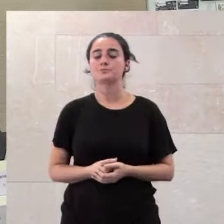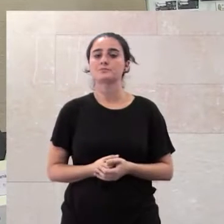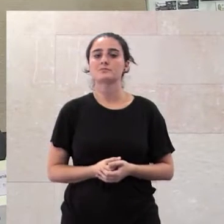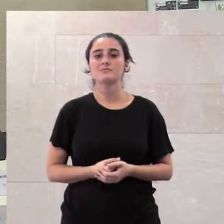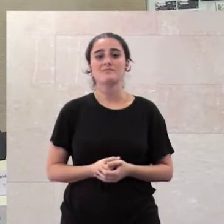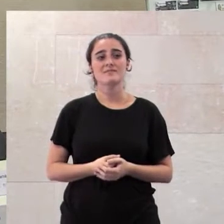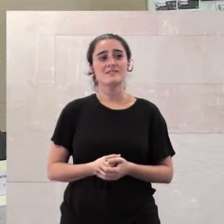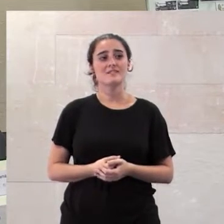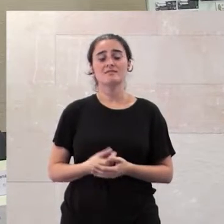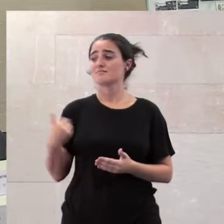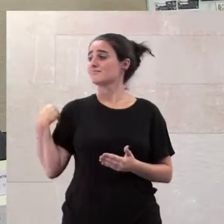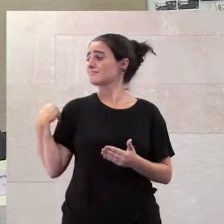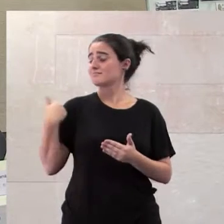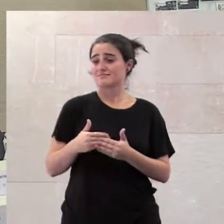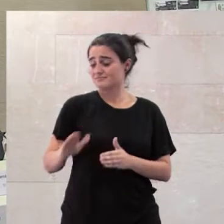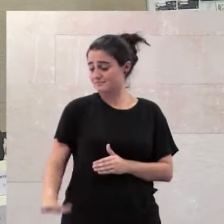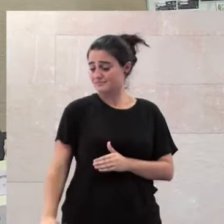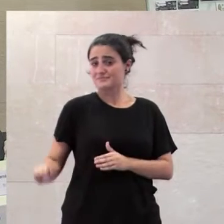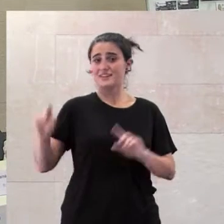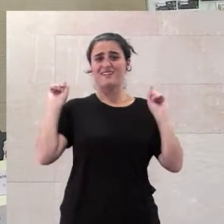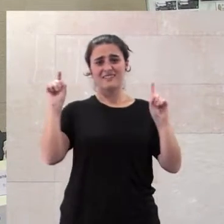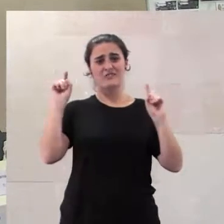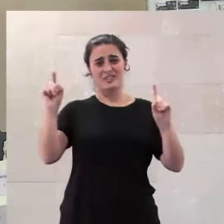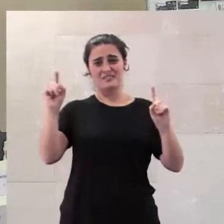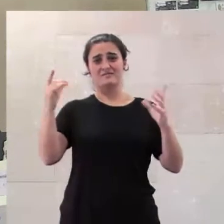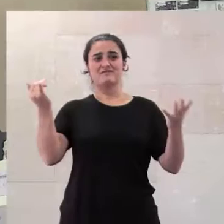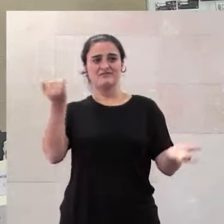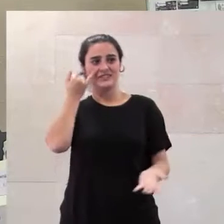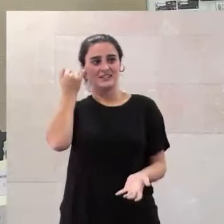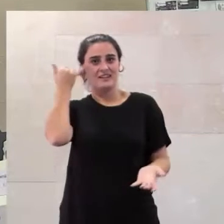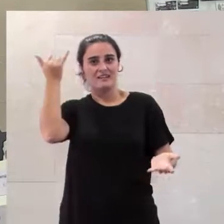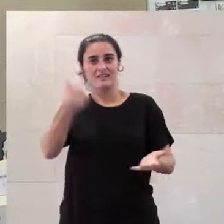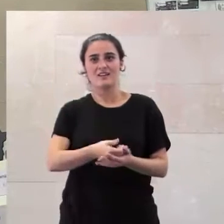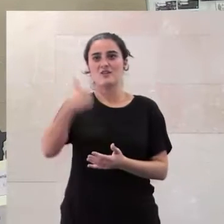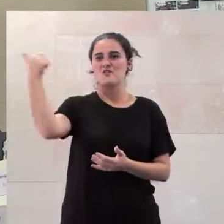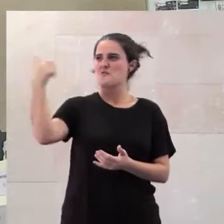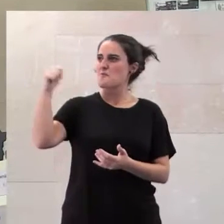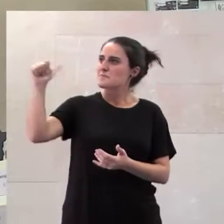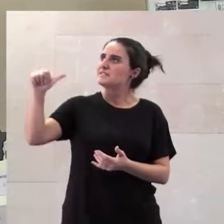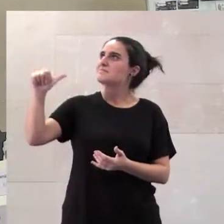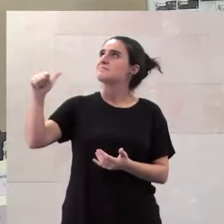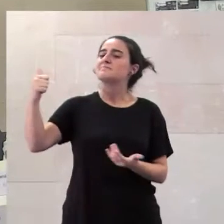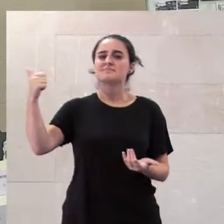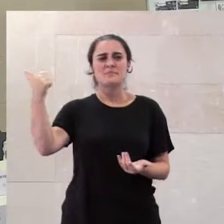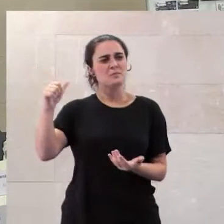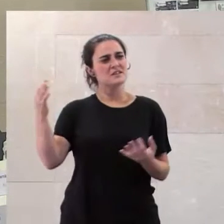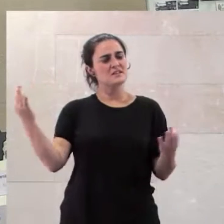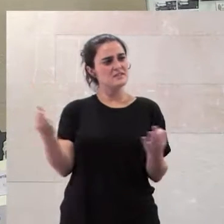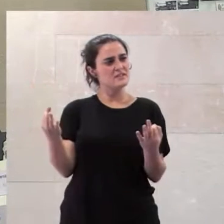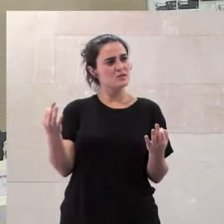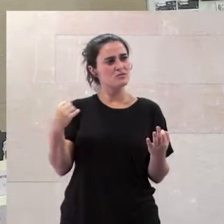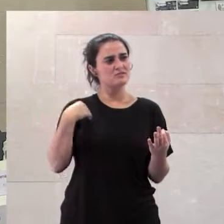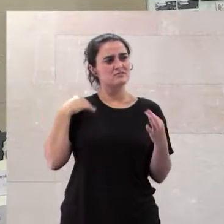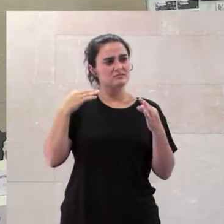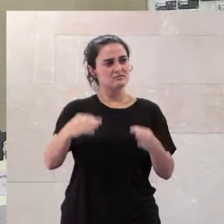la educación que nosotras hemos tenido de crías, fíjate lo que ha sido. Pues los hombres, es que los hombres tienen que tener... Yo siempre he